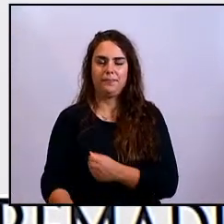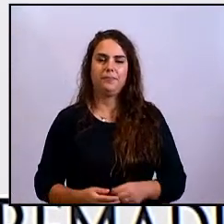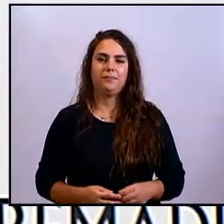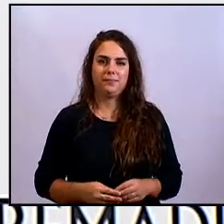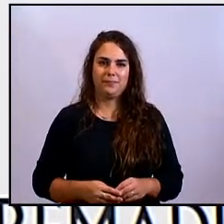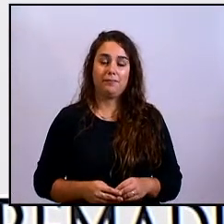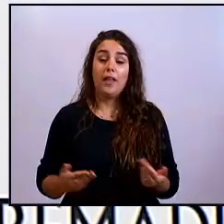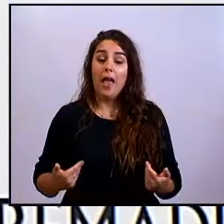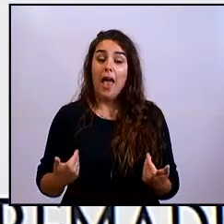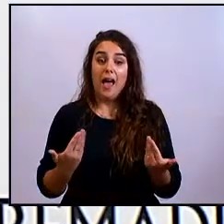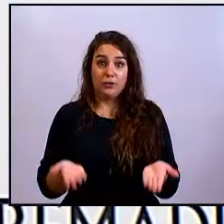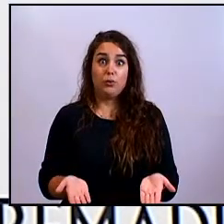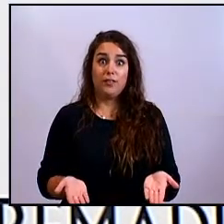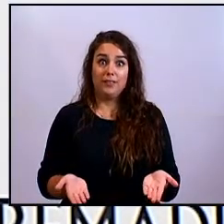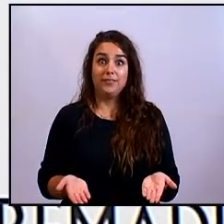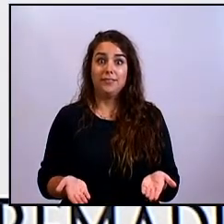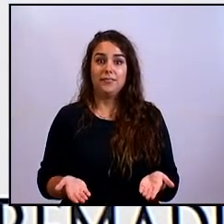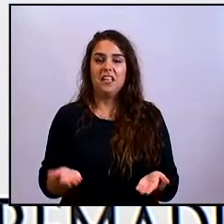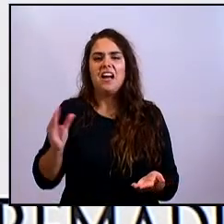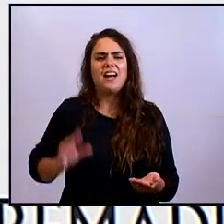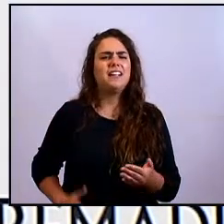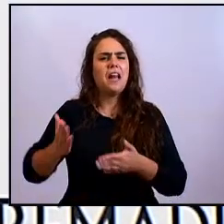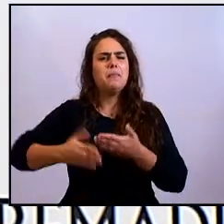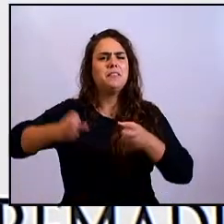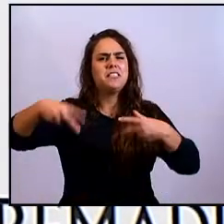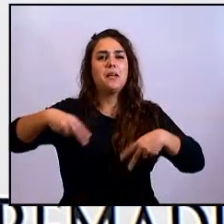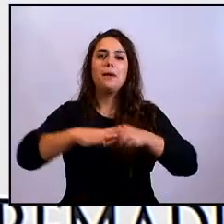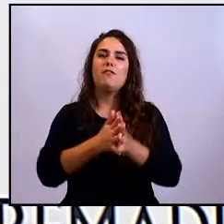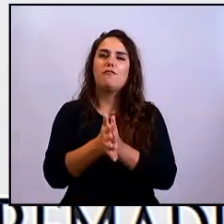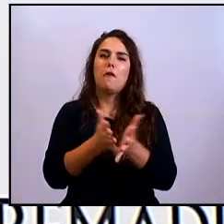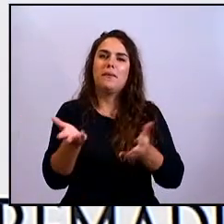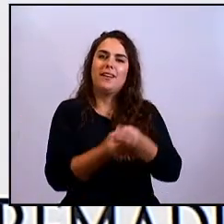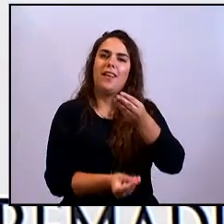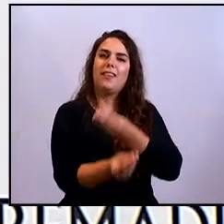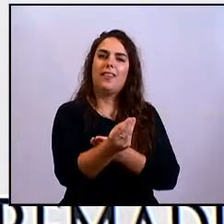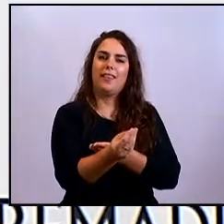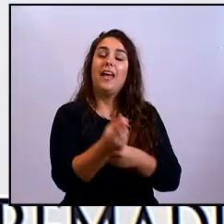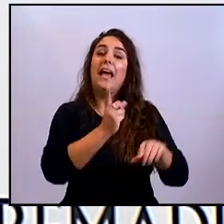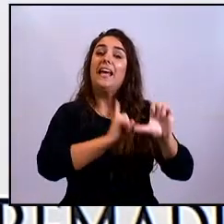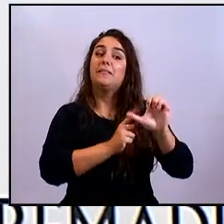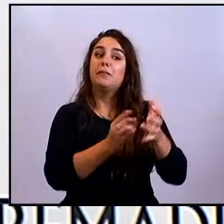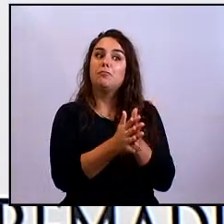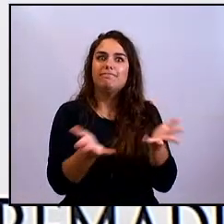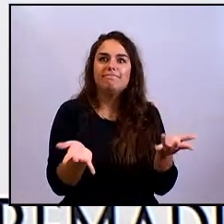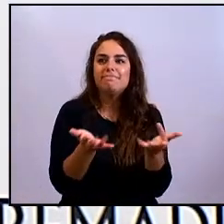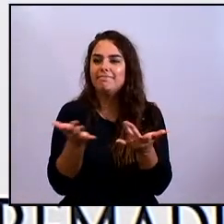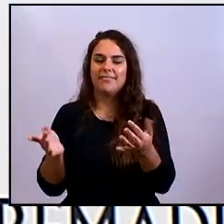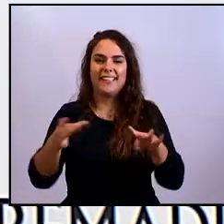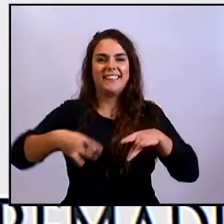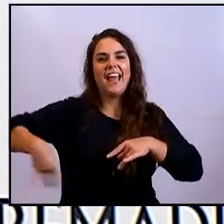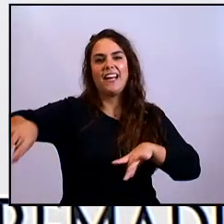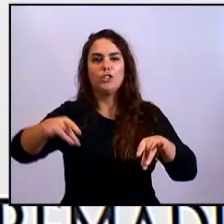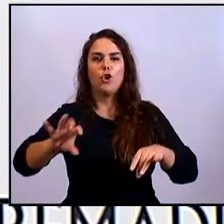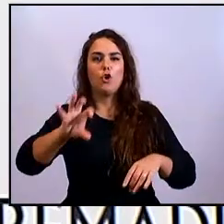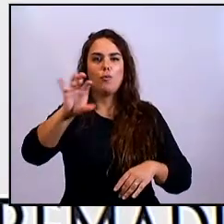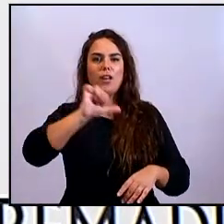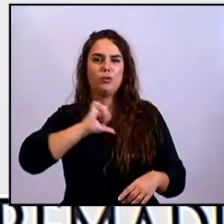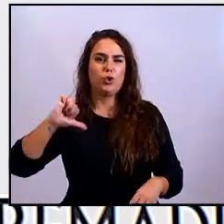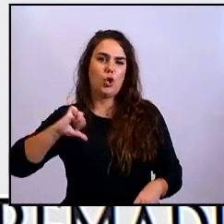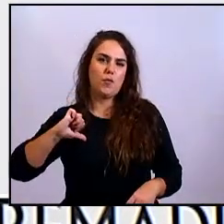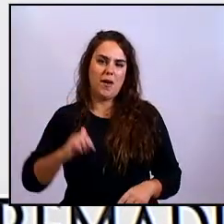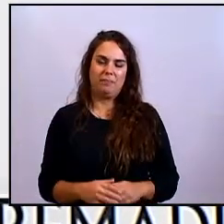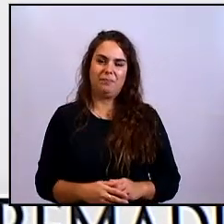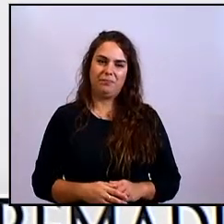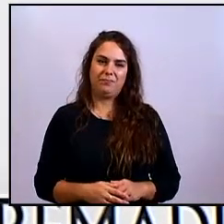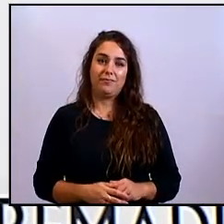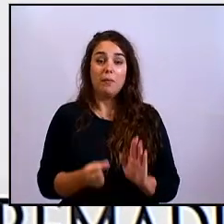de ayudas que no tienen límite de renta para fomentar el nacimiento de más extremeños en todo el territorio de la comunidad autónoma.